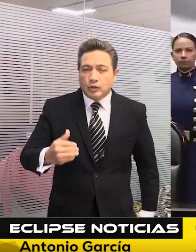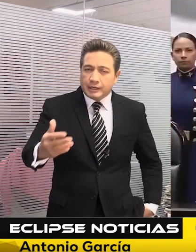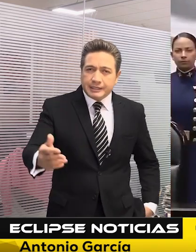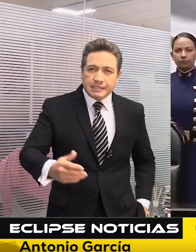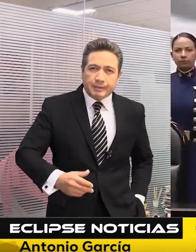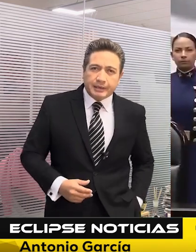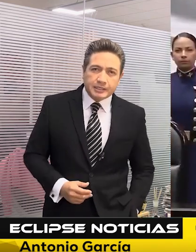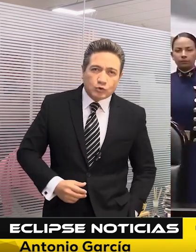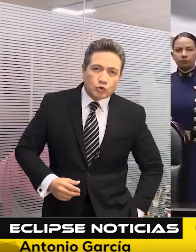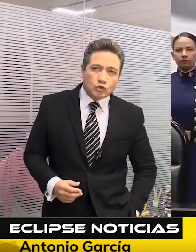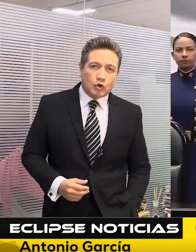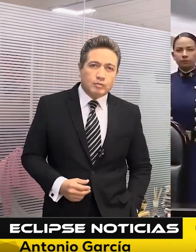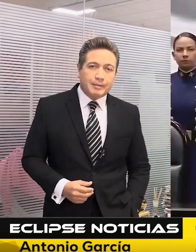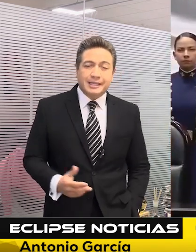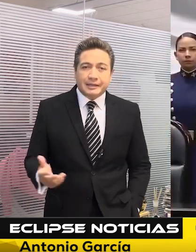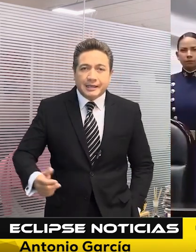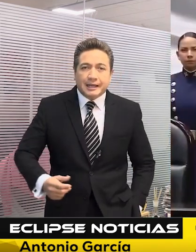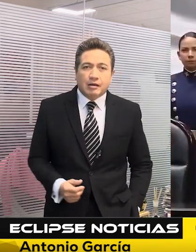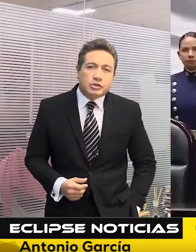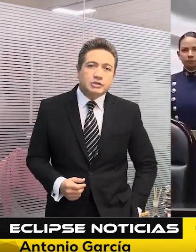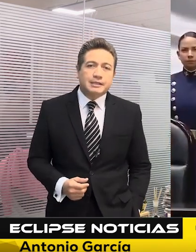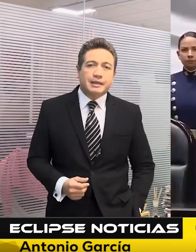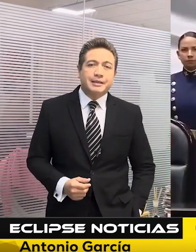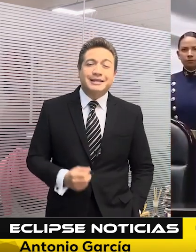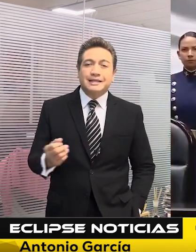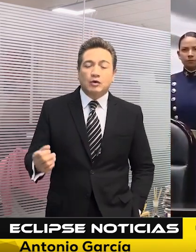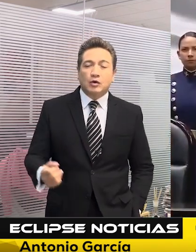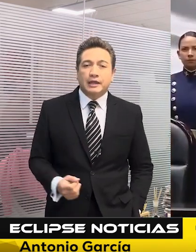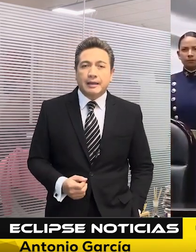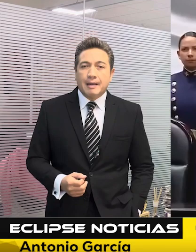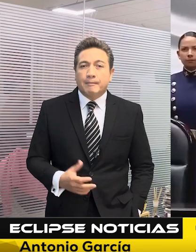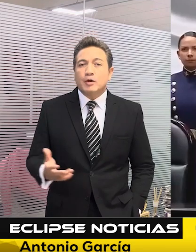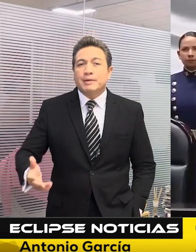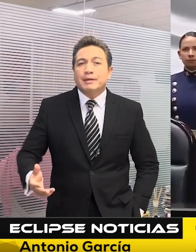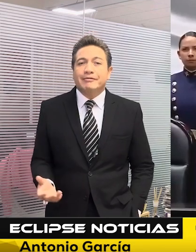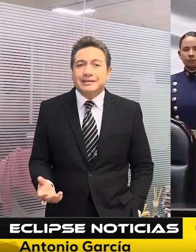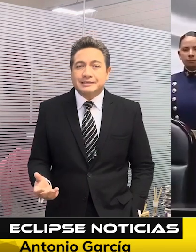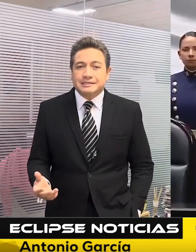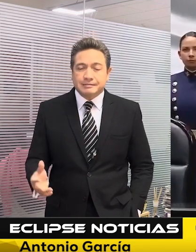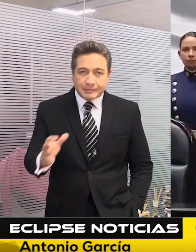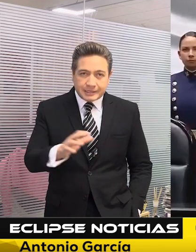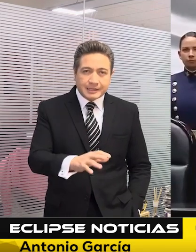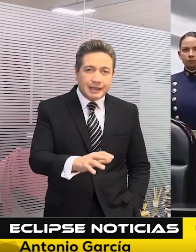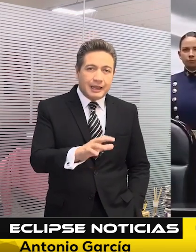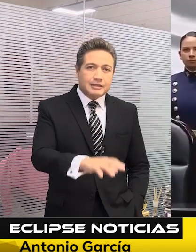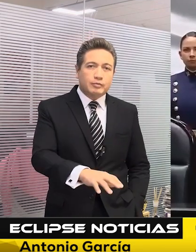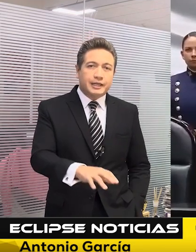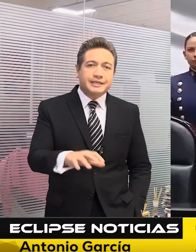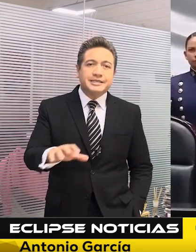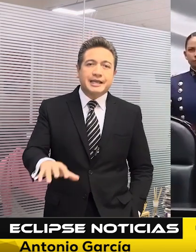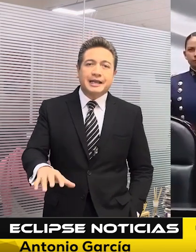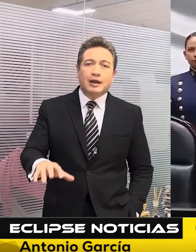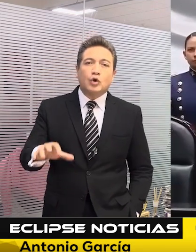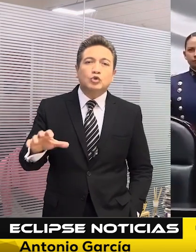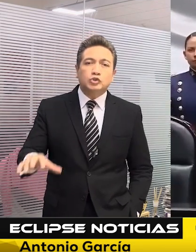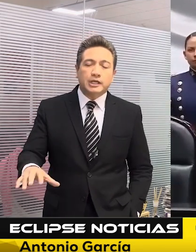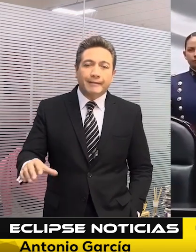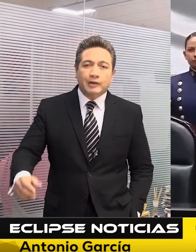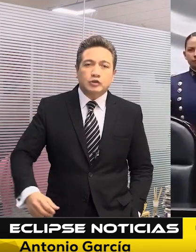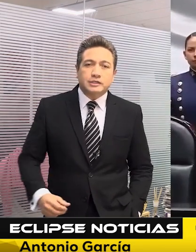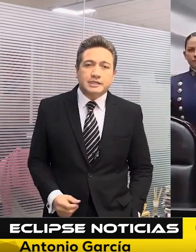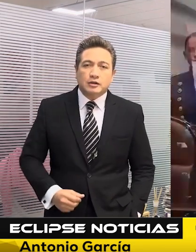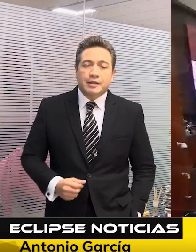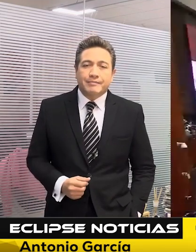Sheinbaum. Durante este primer discurso como mandataria, Claudia Sheinbaum también destacó que por primera vez, dice, las mujeres llegan a